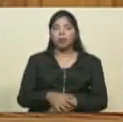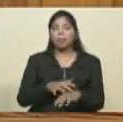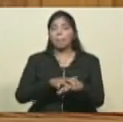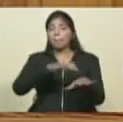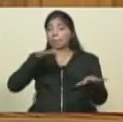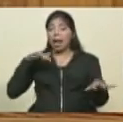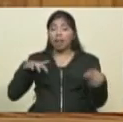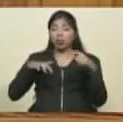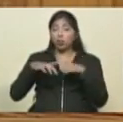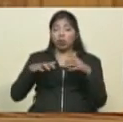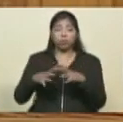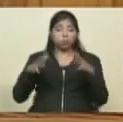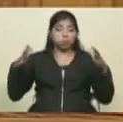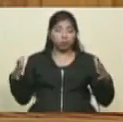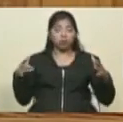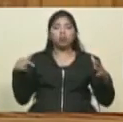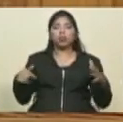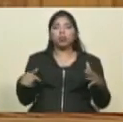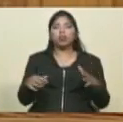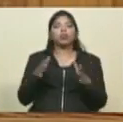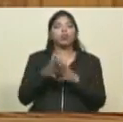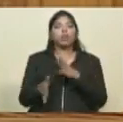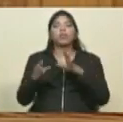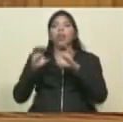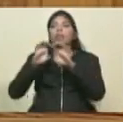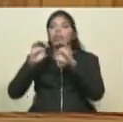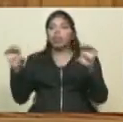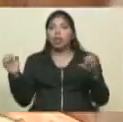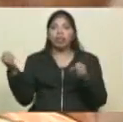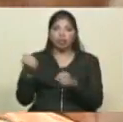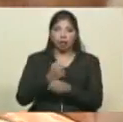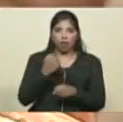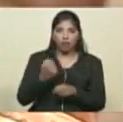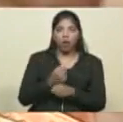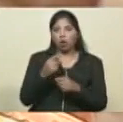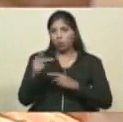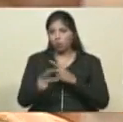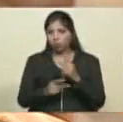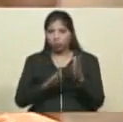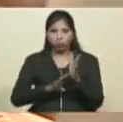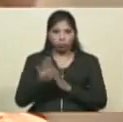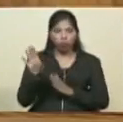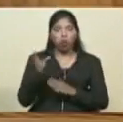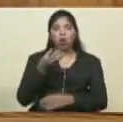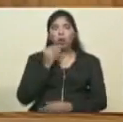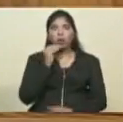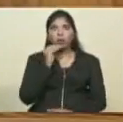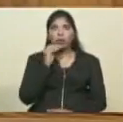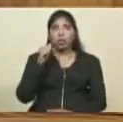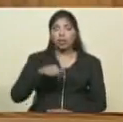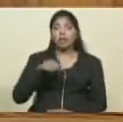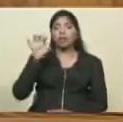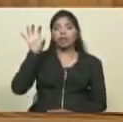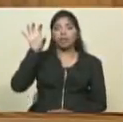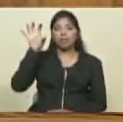la potencialidad en materia educativa, laboral y productiva de la juventud en nuestro